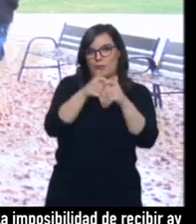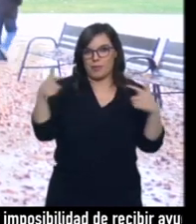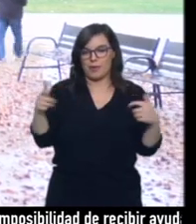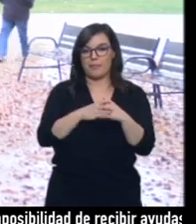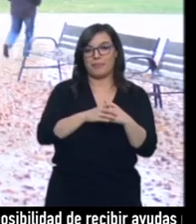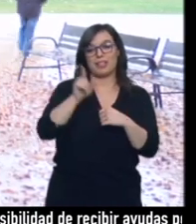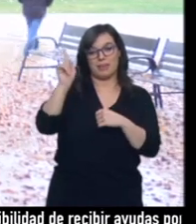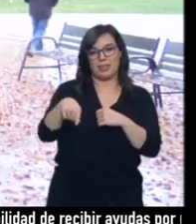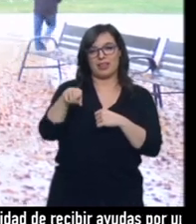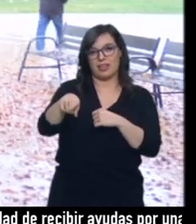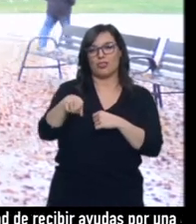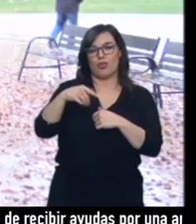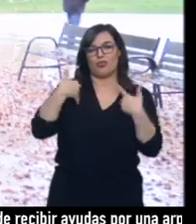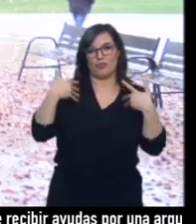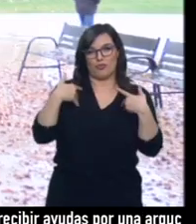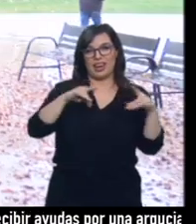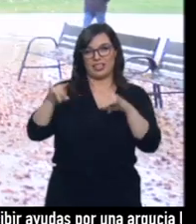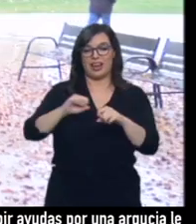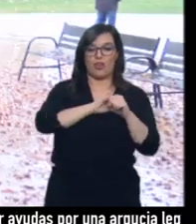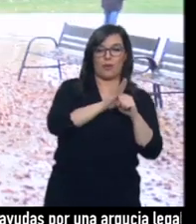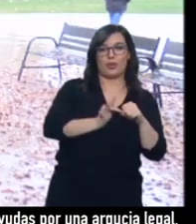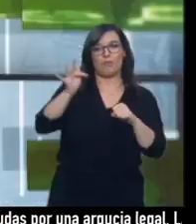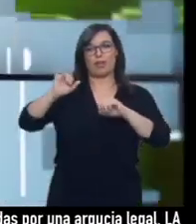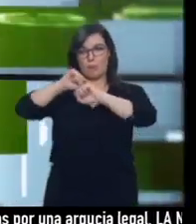otra pandemia que sufre esta tierra.